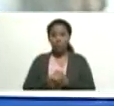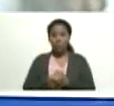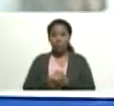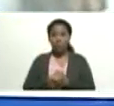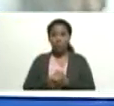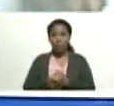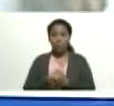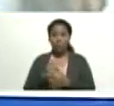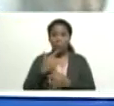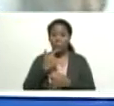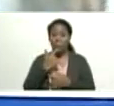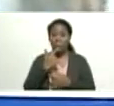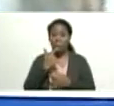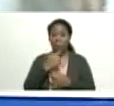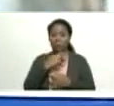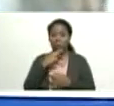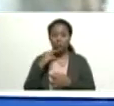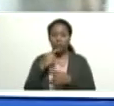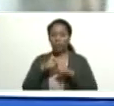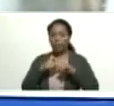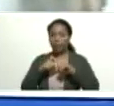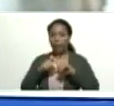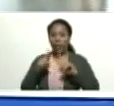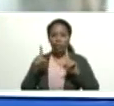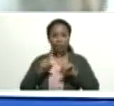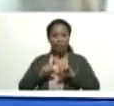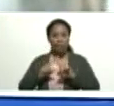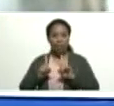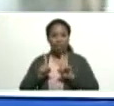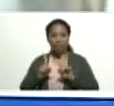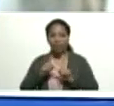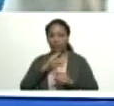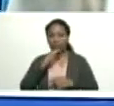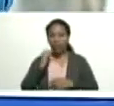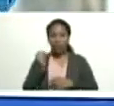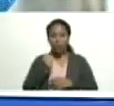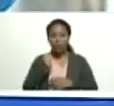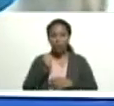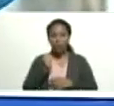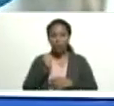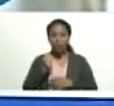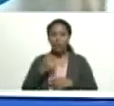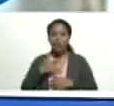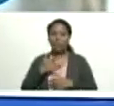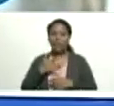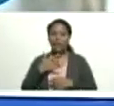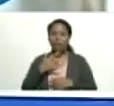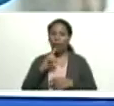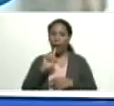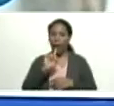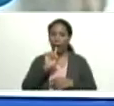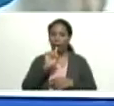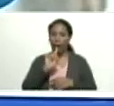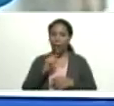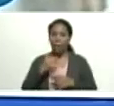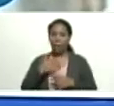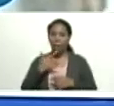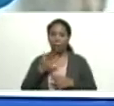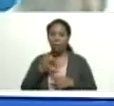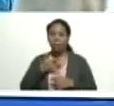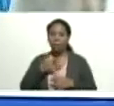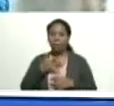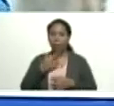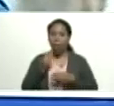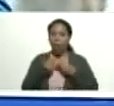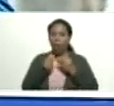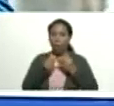al paladar. Y persiste, que eso lo evalúa. Y que el paladar queda como